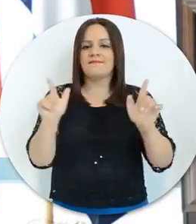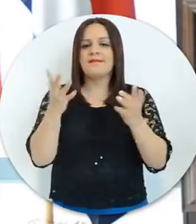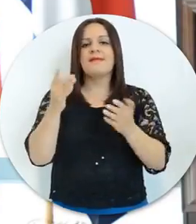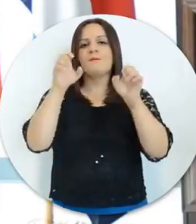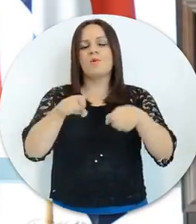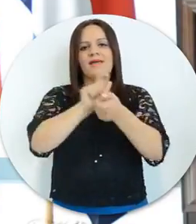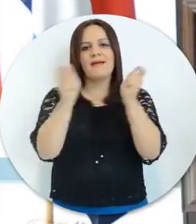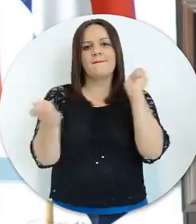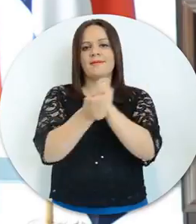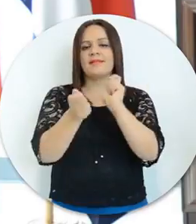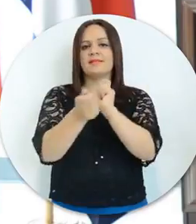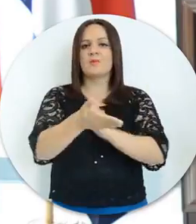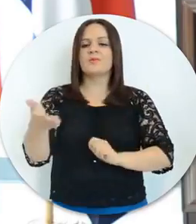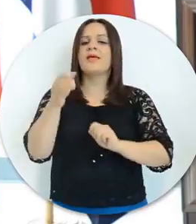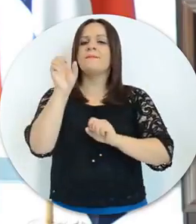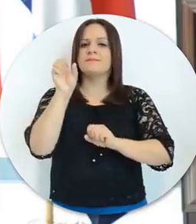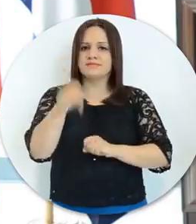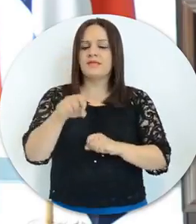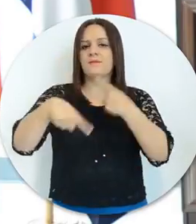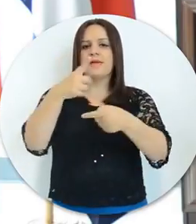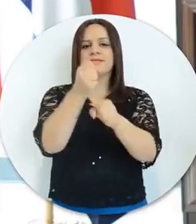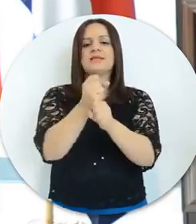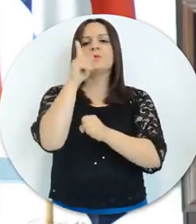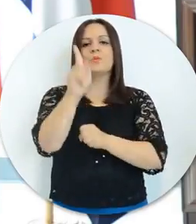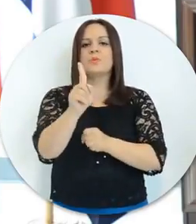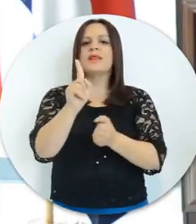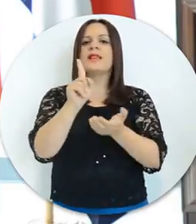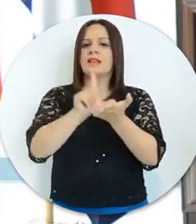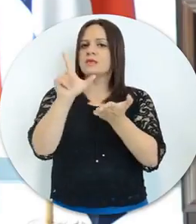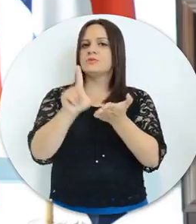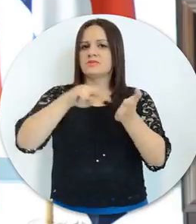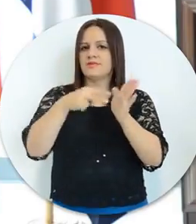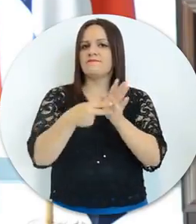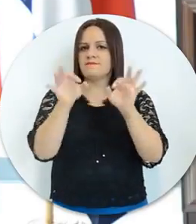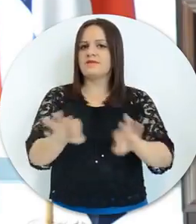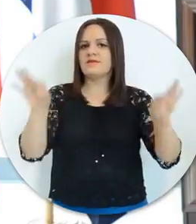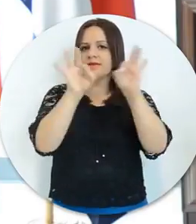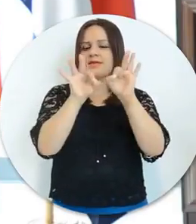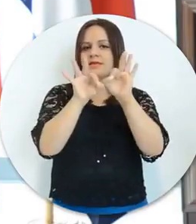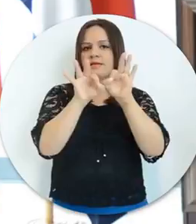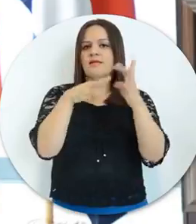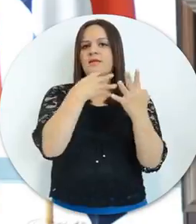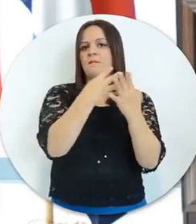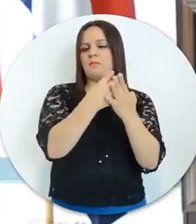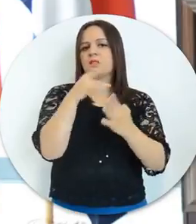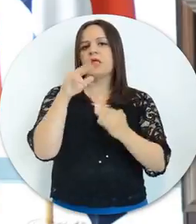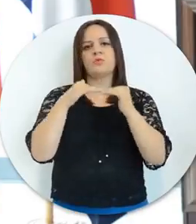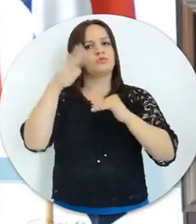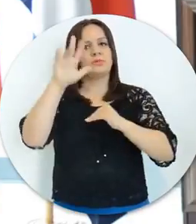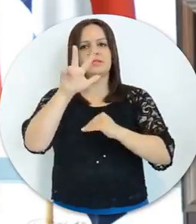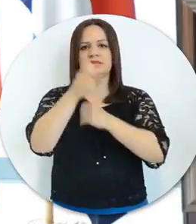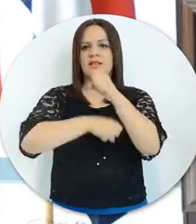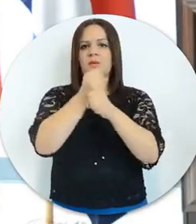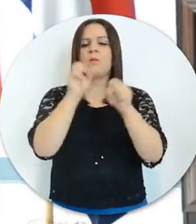pueda cambiar las cosas, pero que sí va a ser alguna lección significativa, la pena no supera los 3 años, pueden